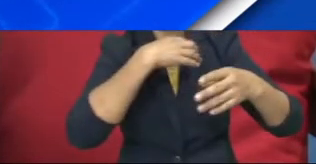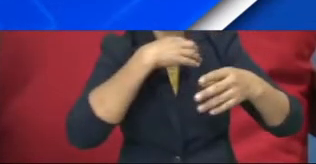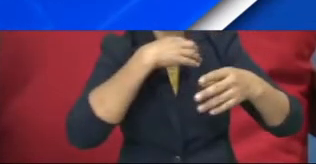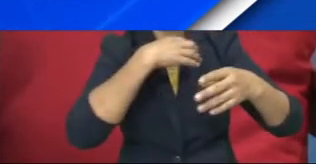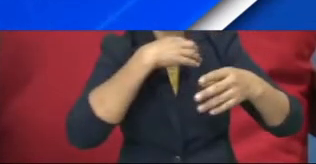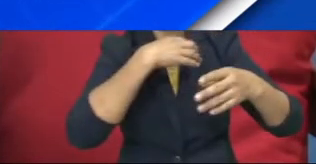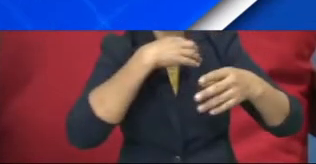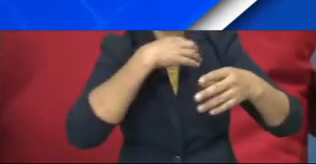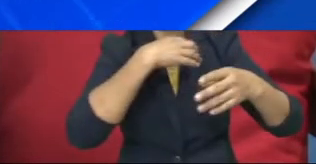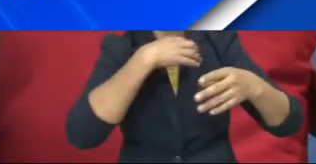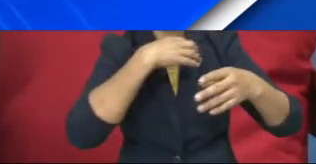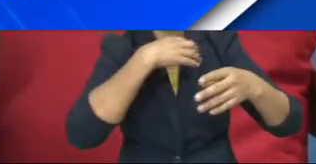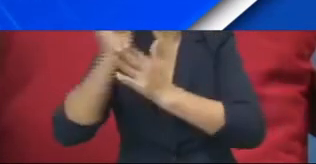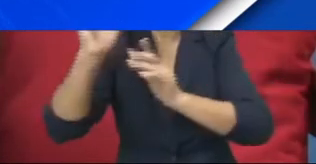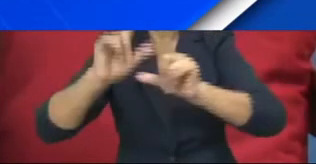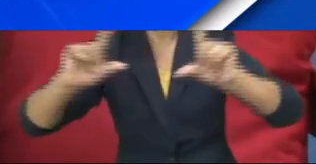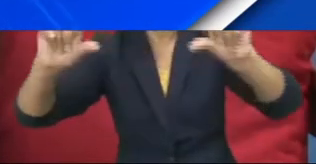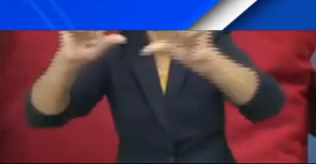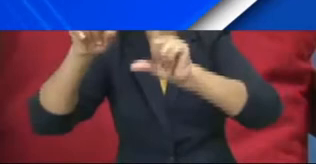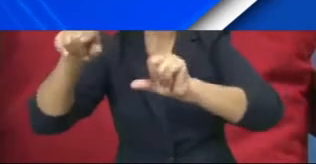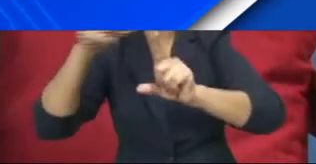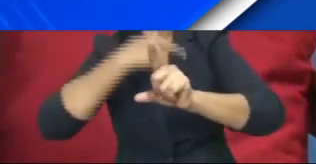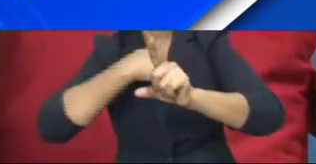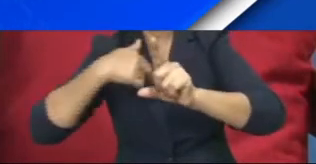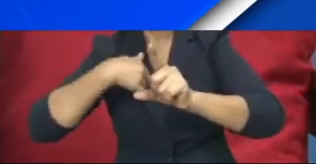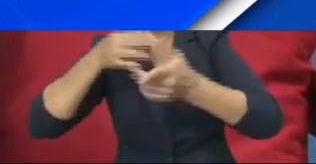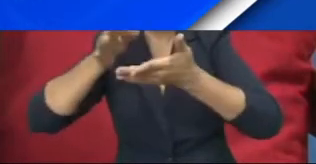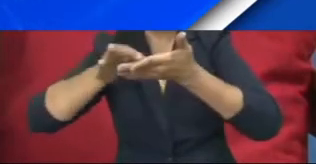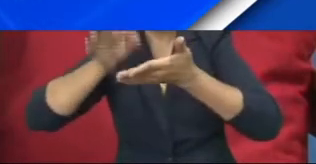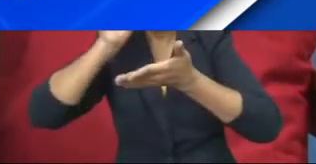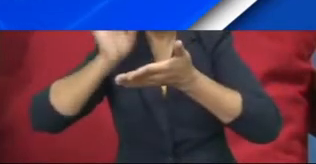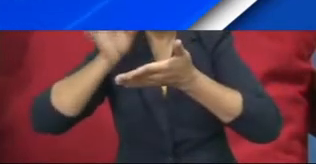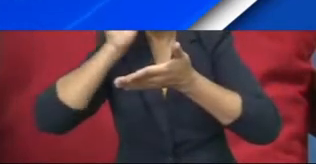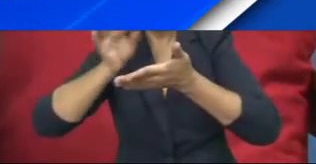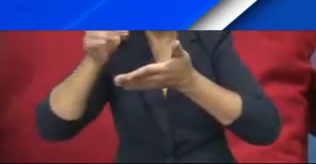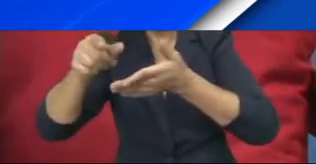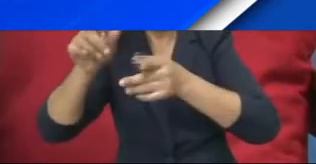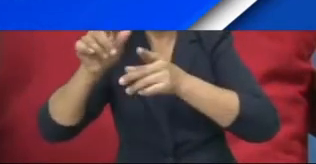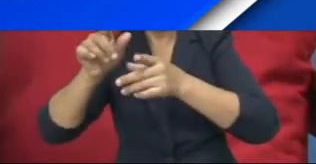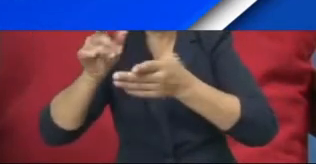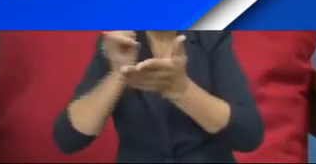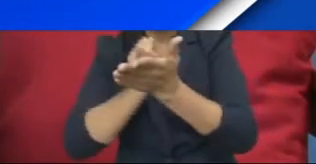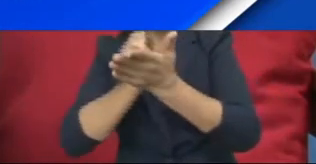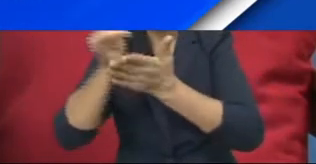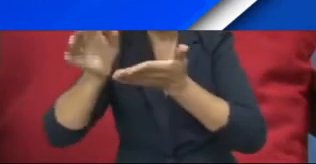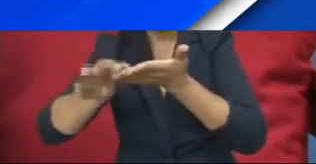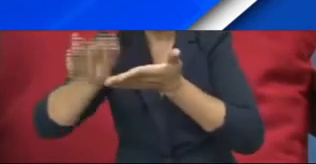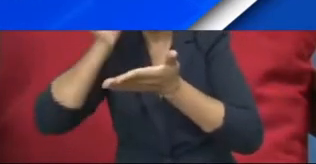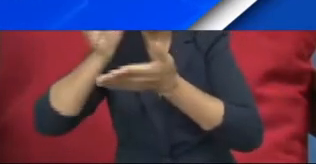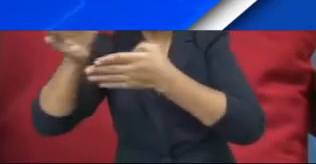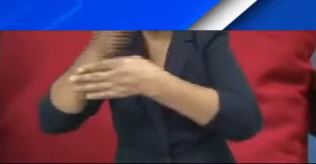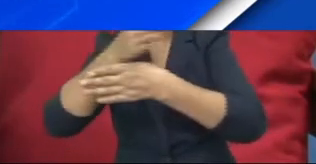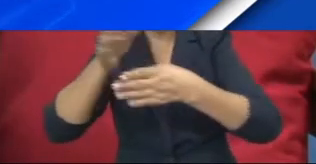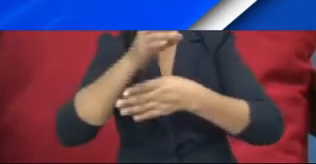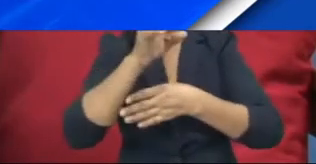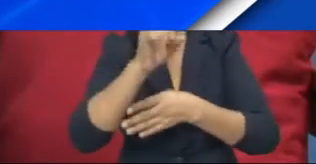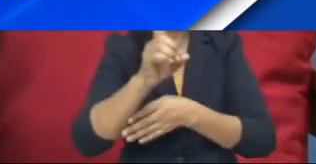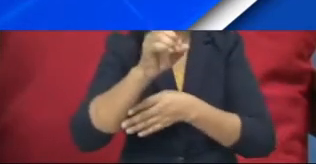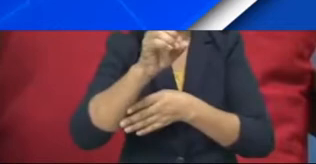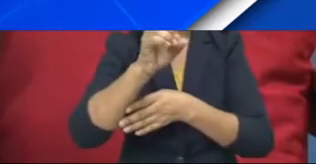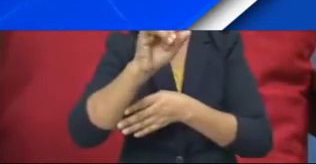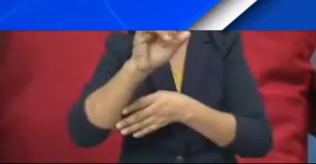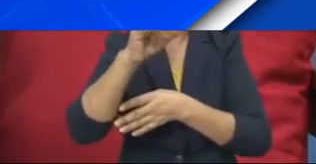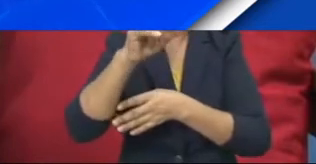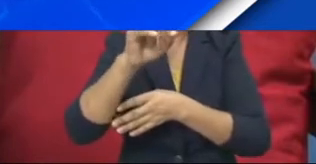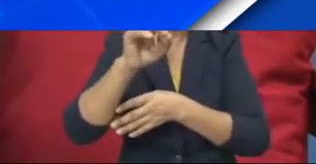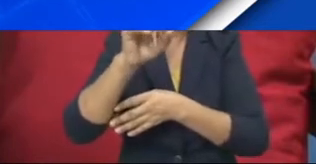norte, ahí está, en las zonas cafetaleras, están los centros de investigación del café. En Dipilto, pues, cafés